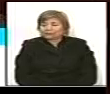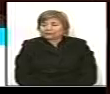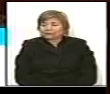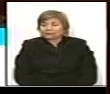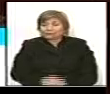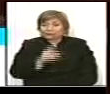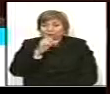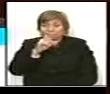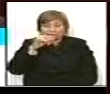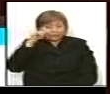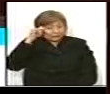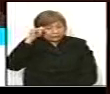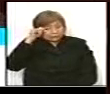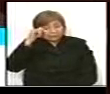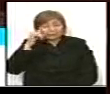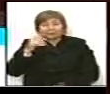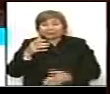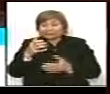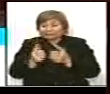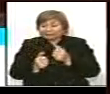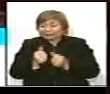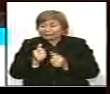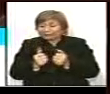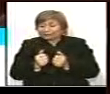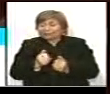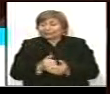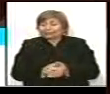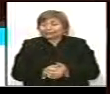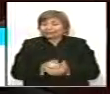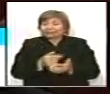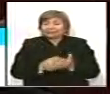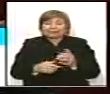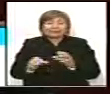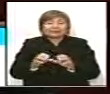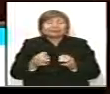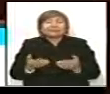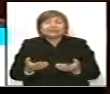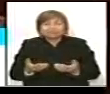Una vaca lechera. ¿Ya? ¿Qué hace la vaca?